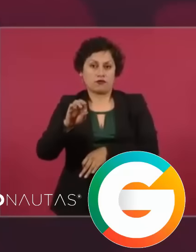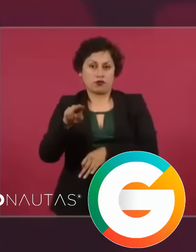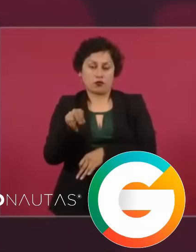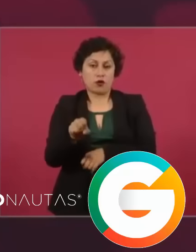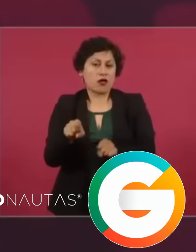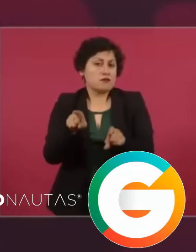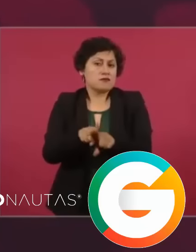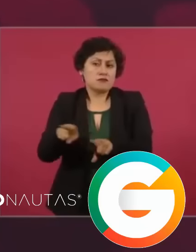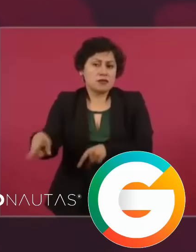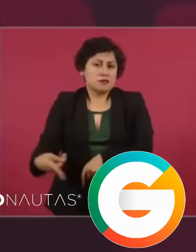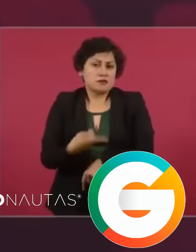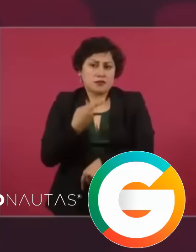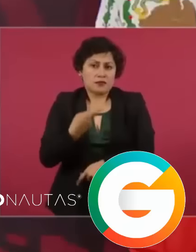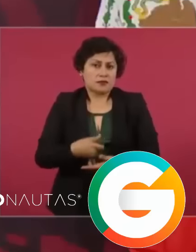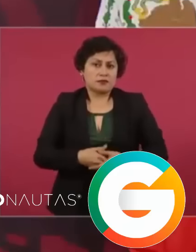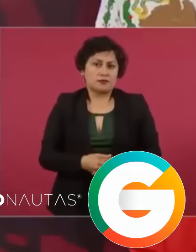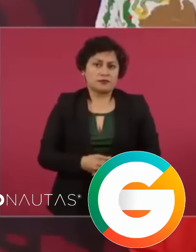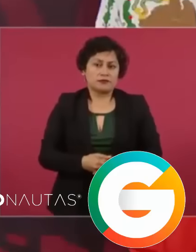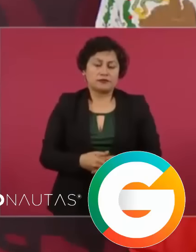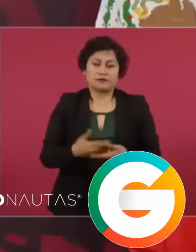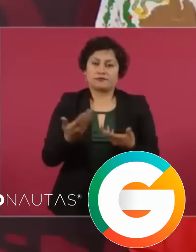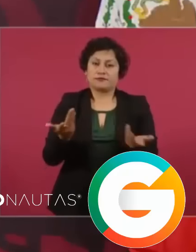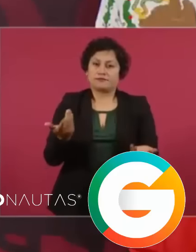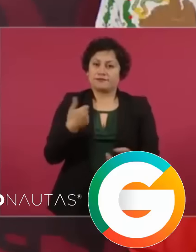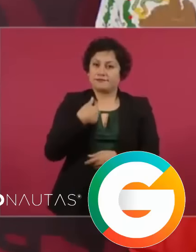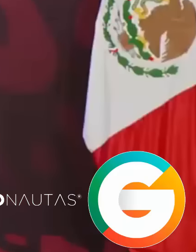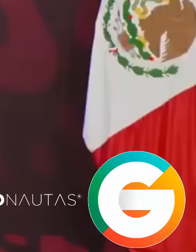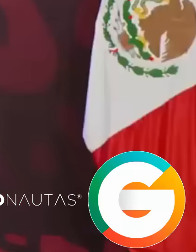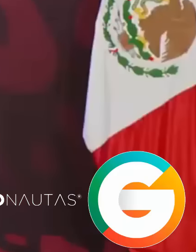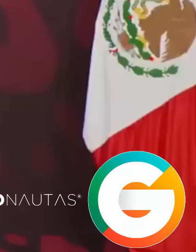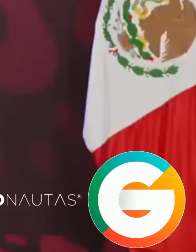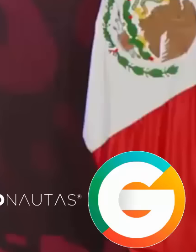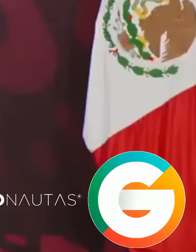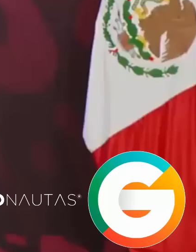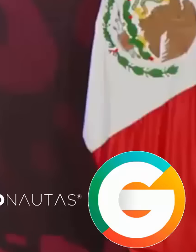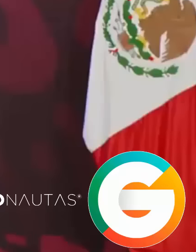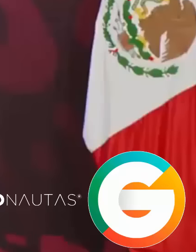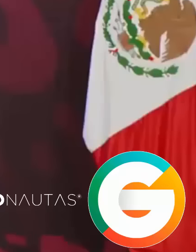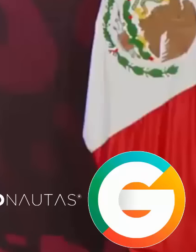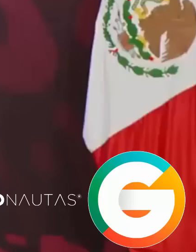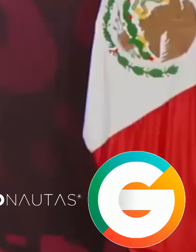pregunta. Le digo, no es contigo. Y